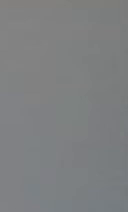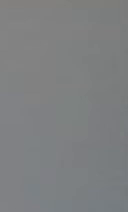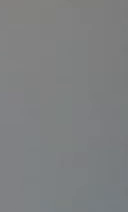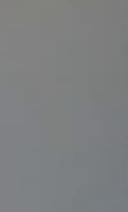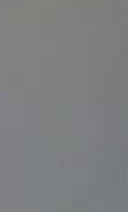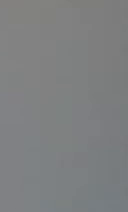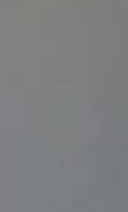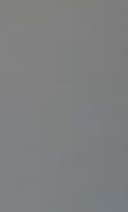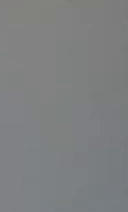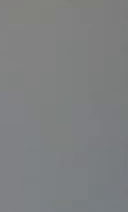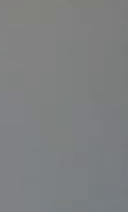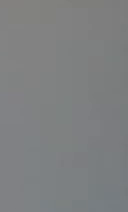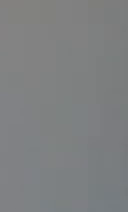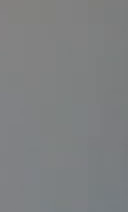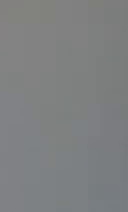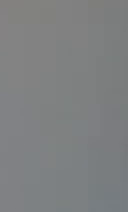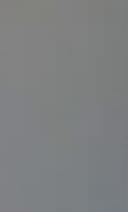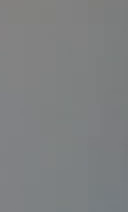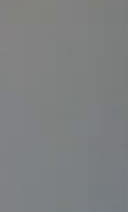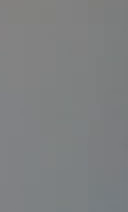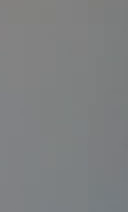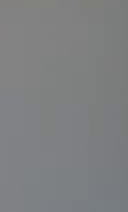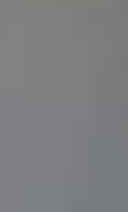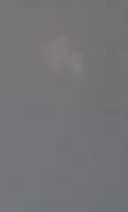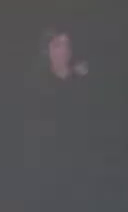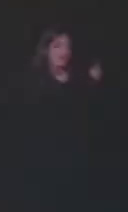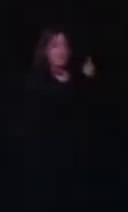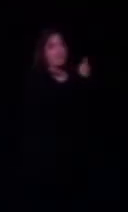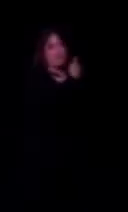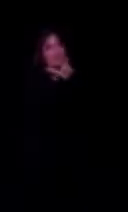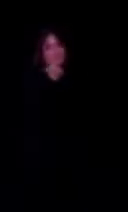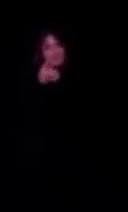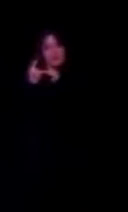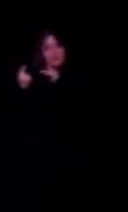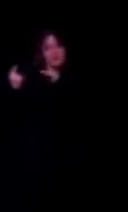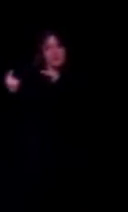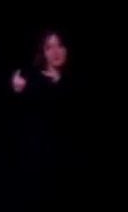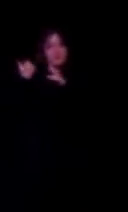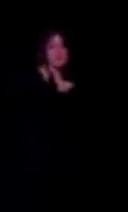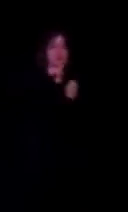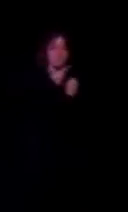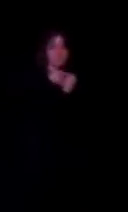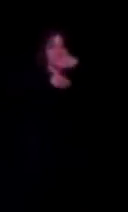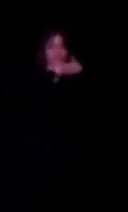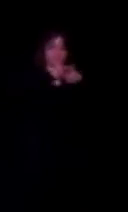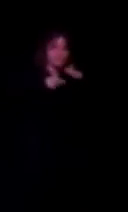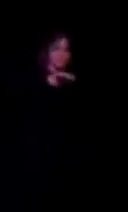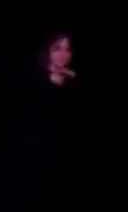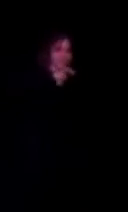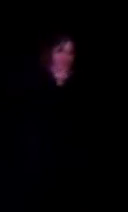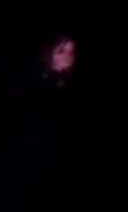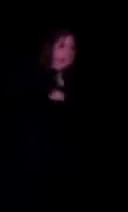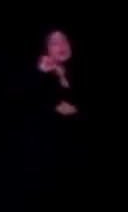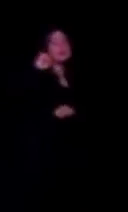específica para cada uno de estos programas que se fue desarrollando valorar a lo largo del tiempo el primero fue